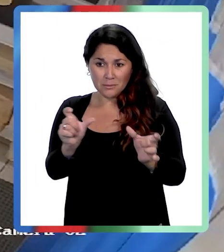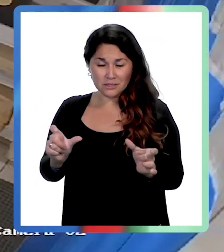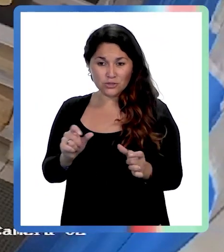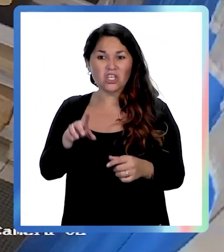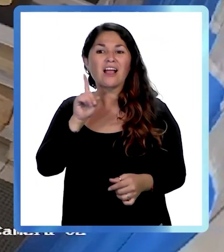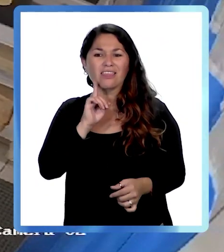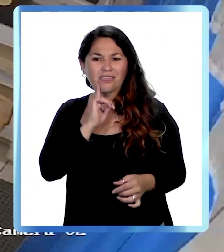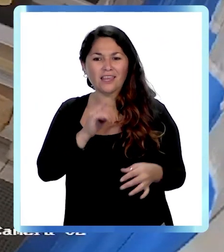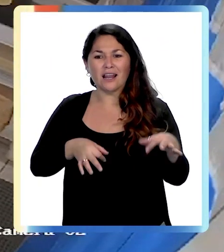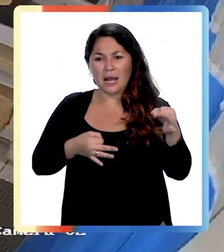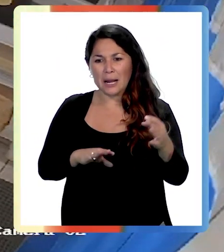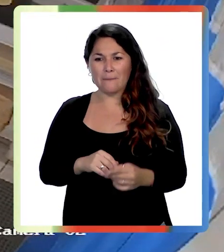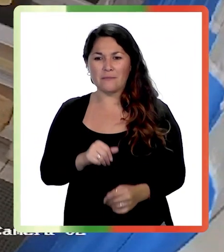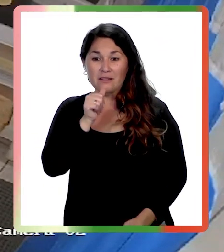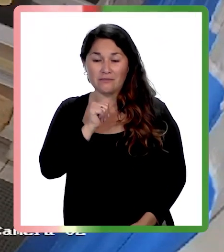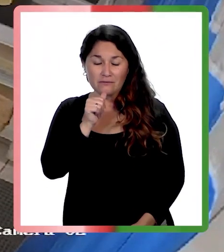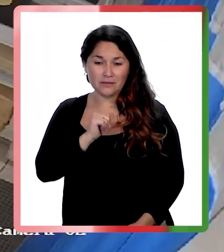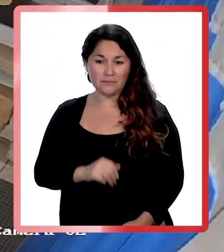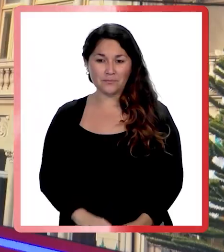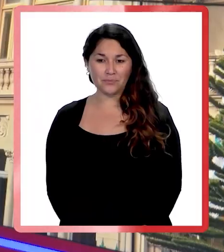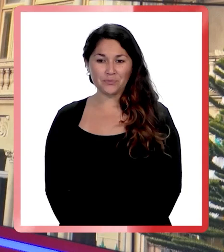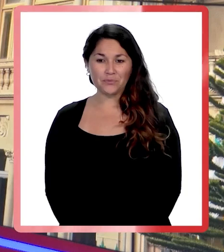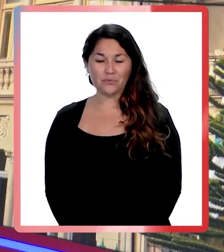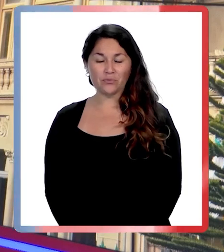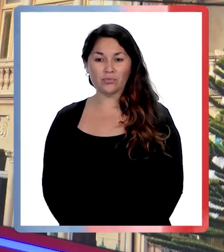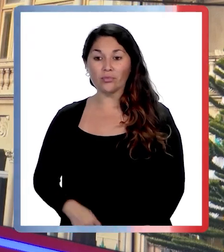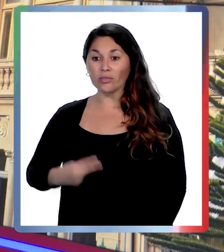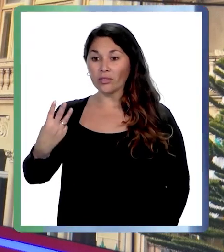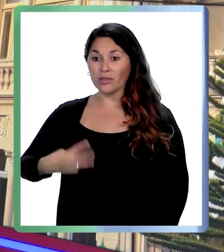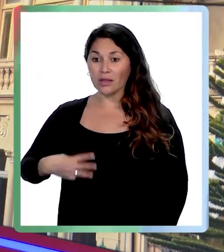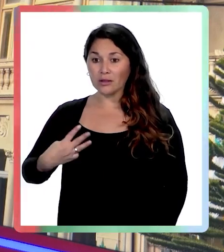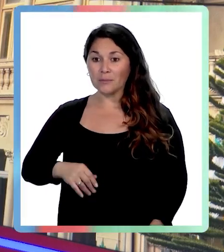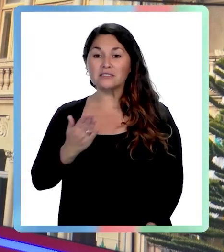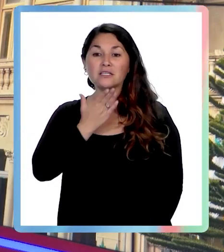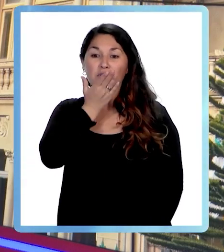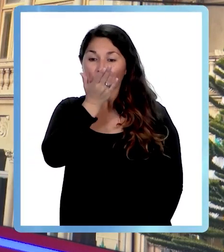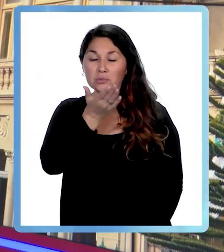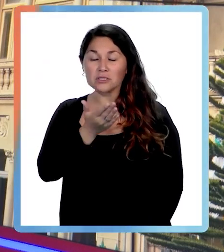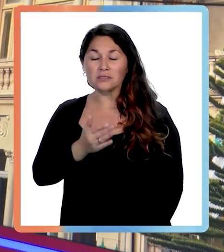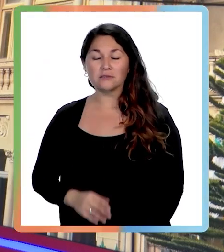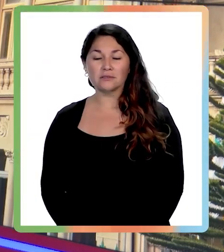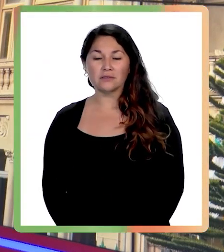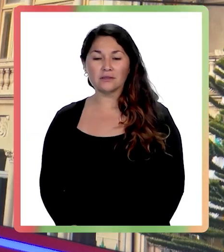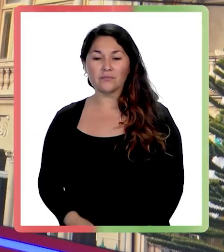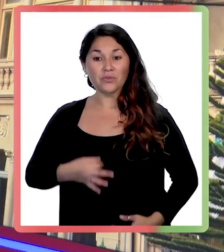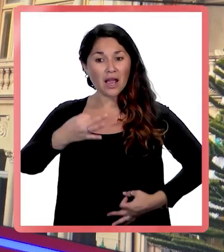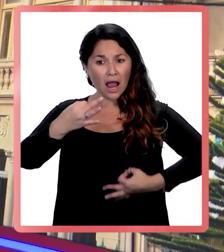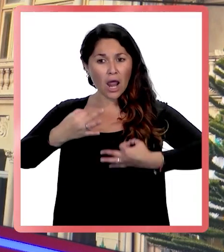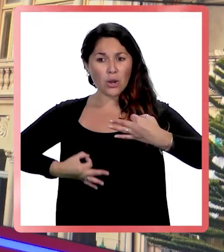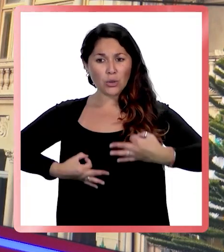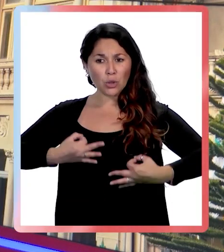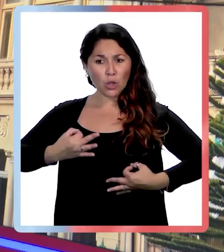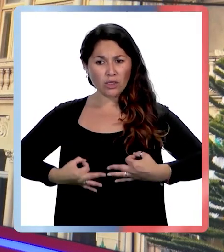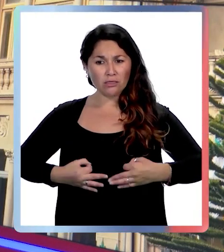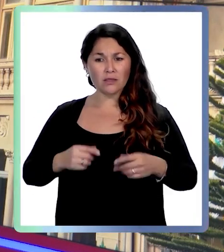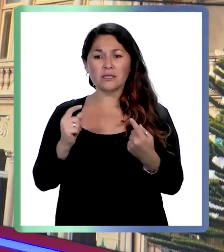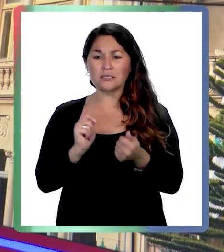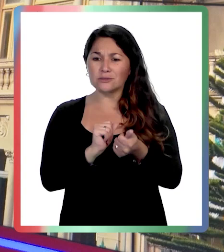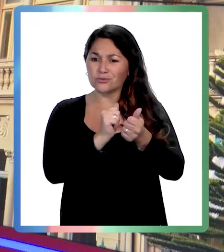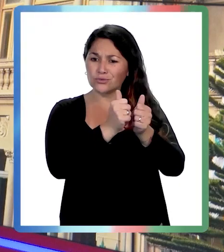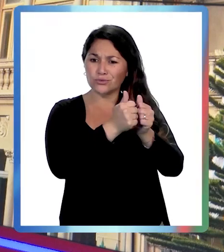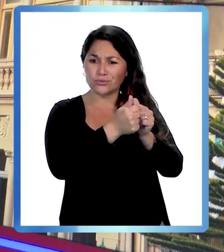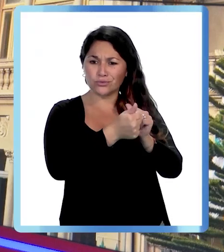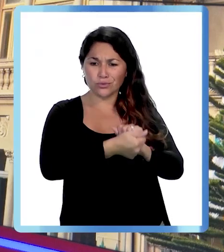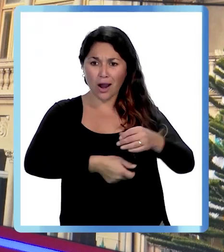buscando disminuir delitos como el robo. La Municipalidad de Punta Arenas tomará acciones judiciales para revertir el fallo